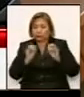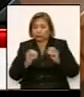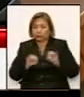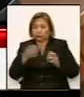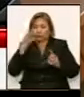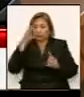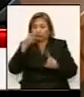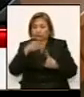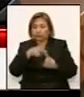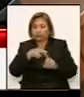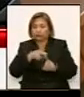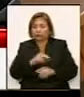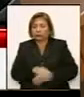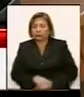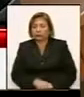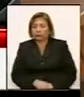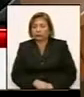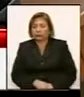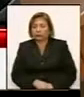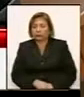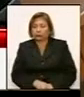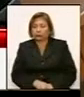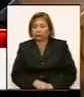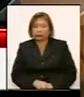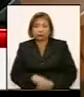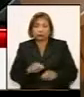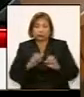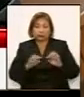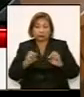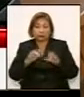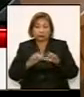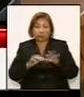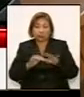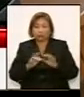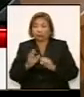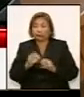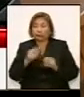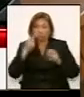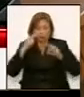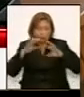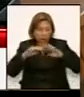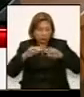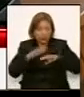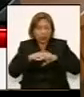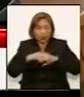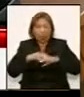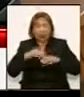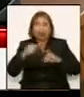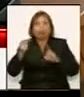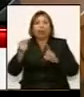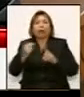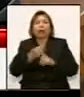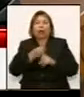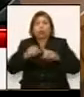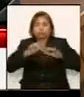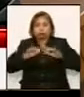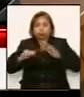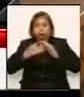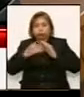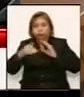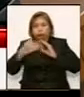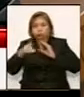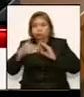retos y limitantes voy a empezar por plataforma porque la investigación surgió que la violencia en línea se está dando principalmente